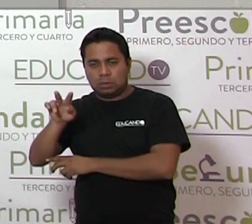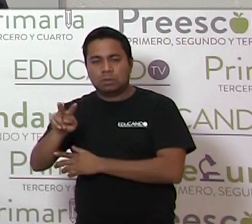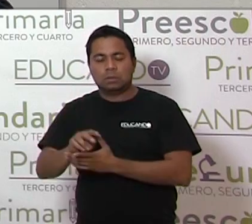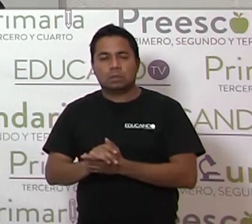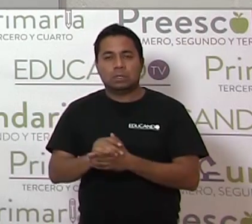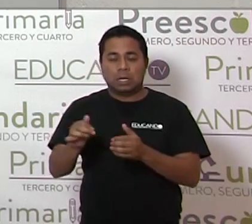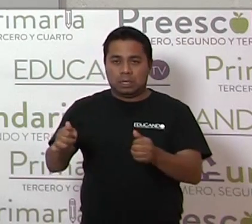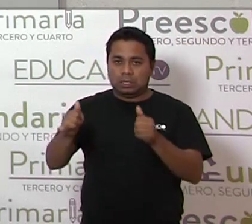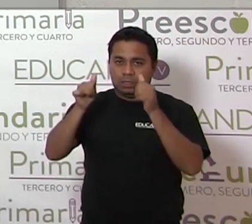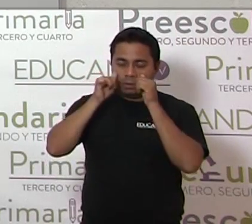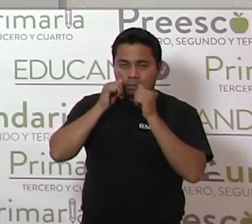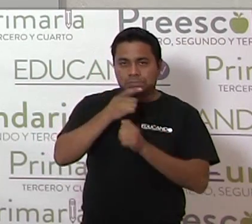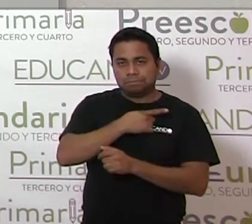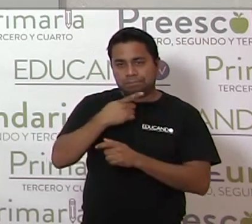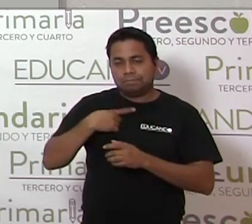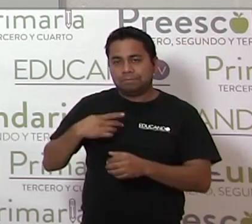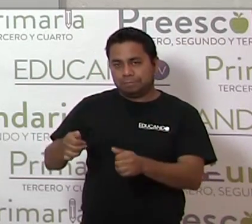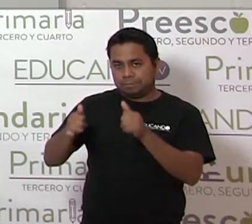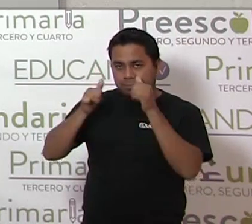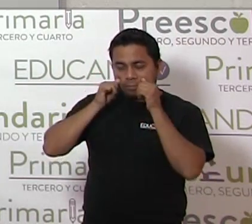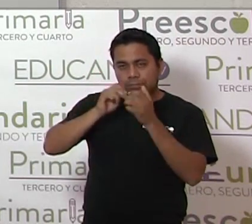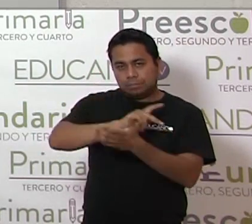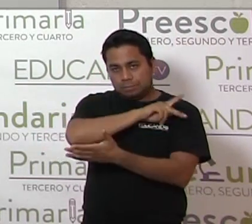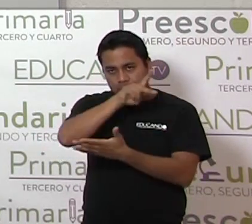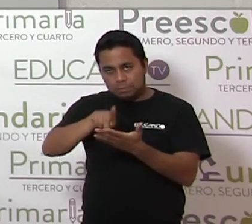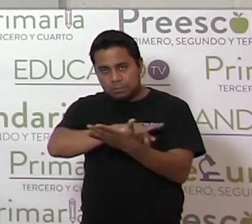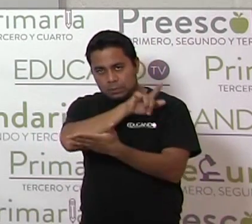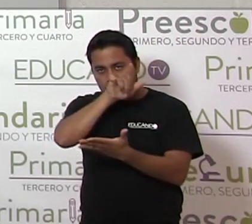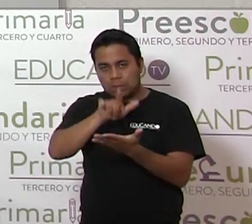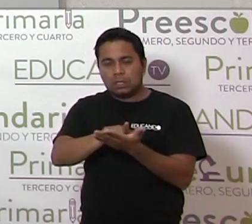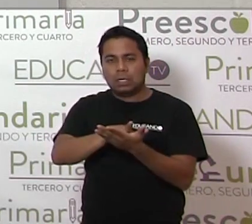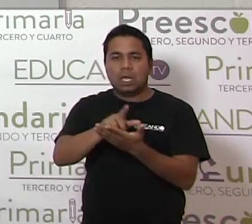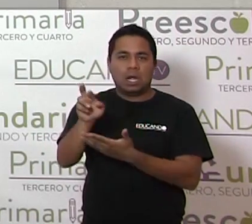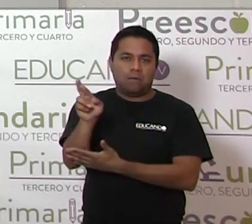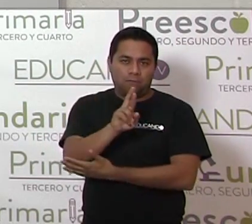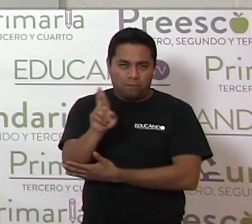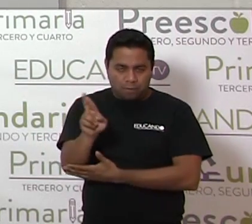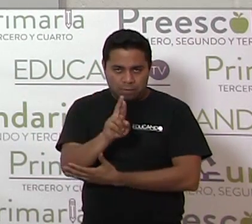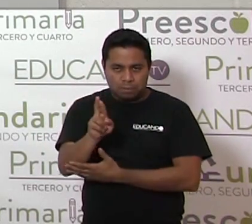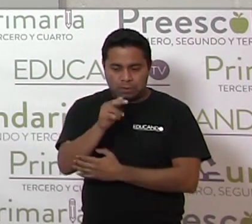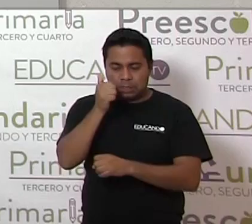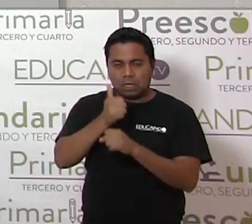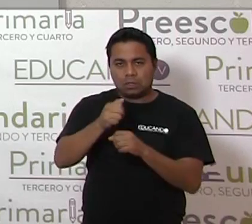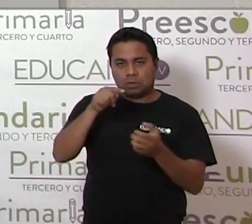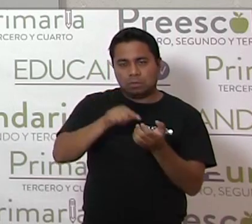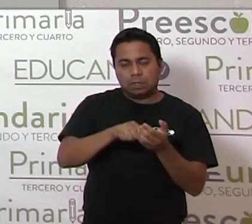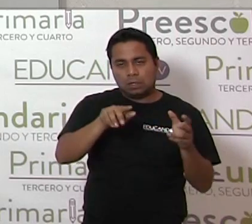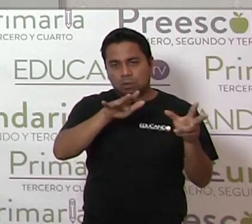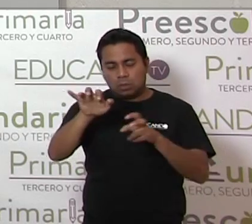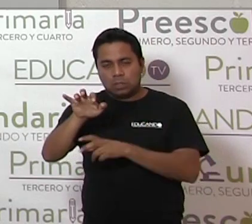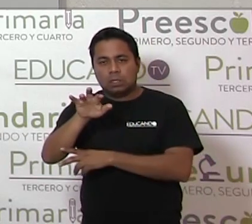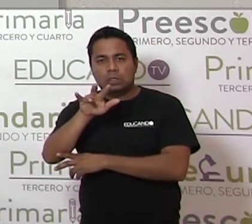1859. Mucha atención, tenemos nuevamente leyes de reforma en